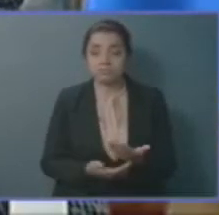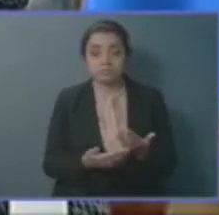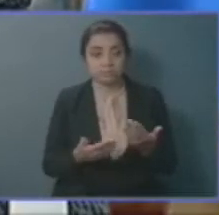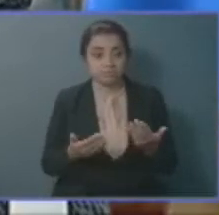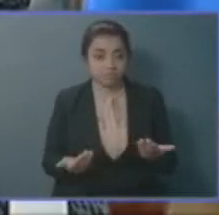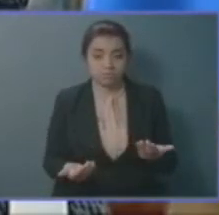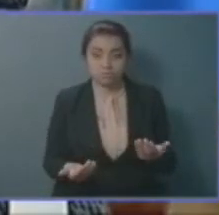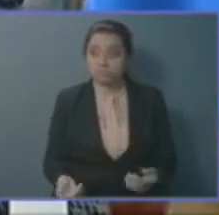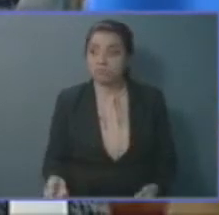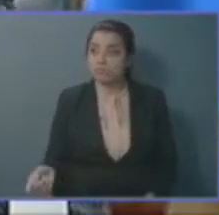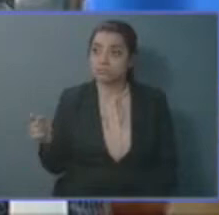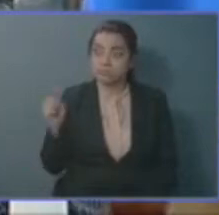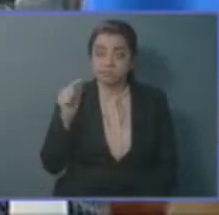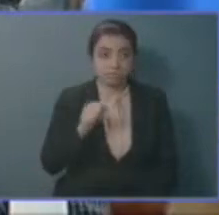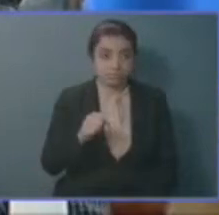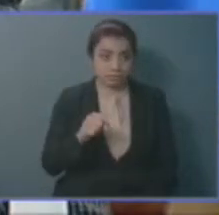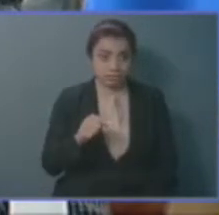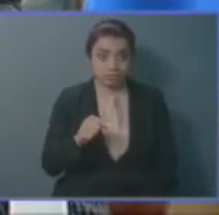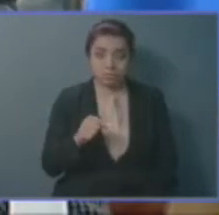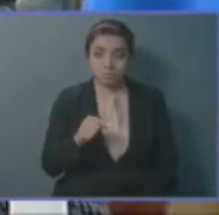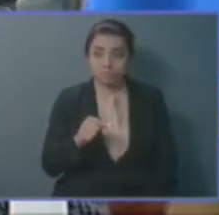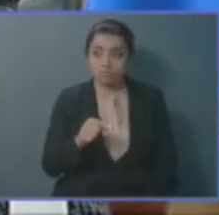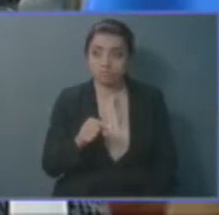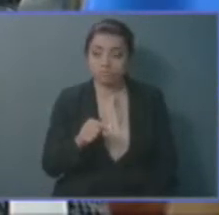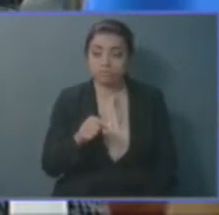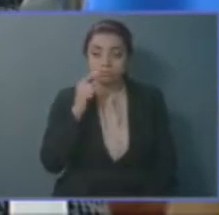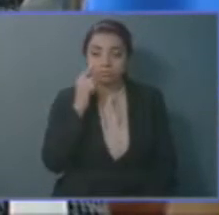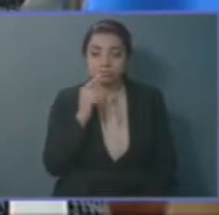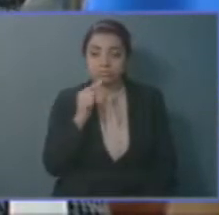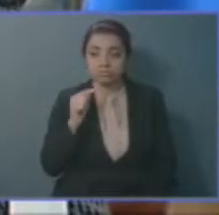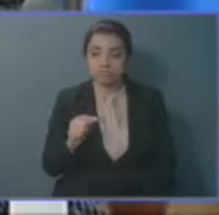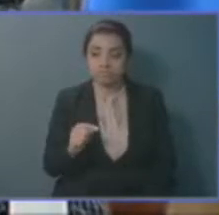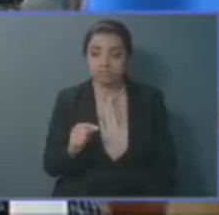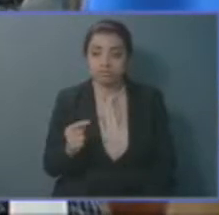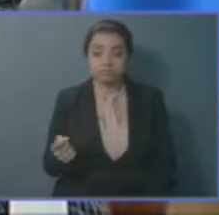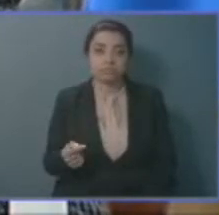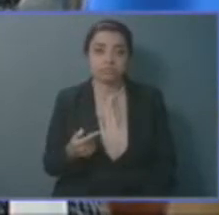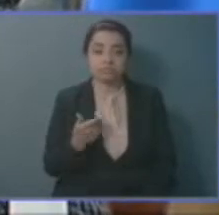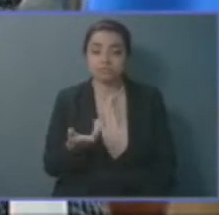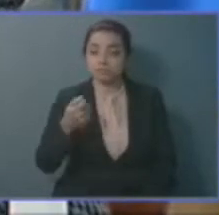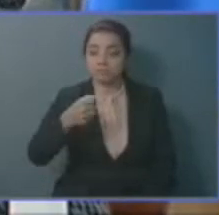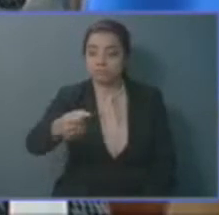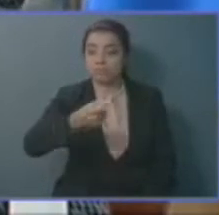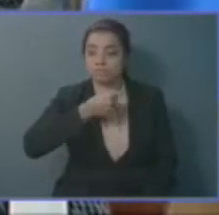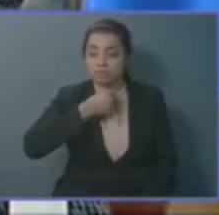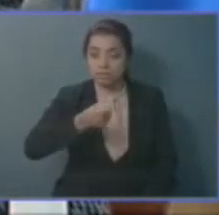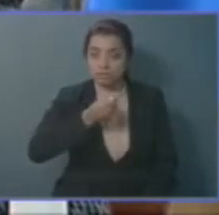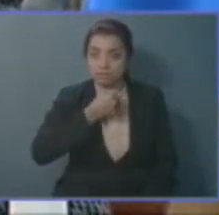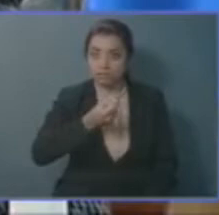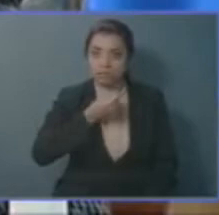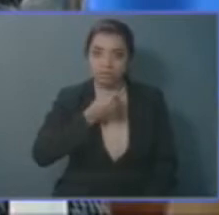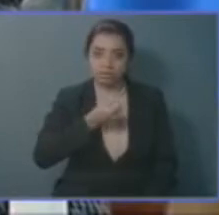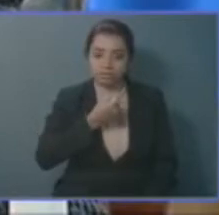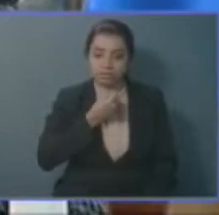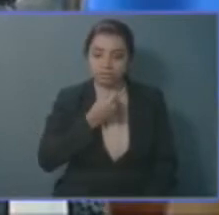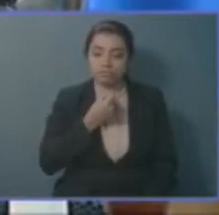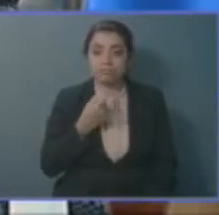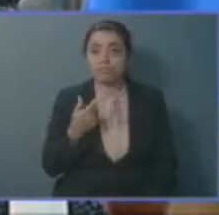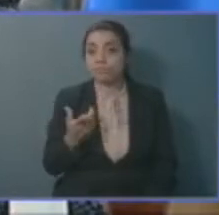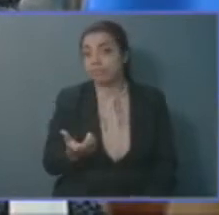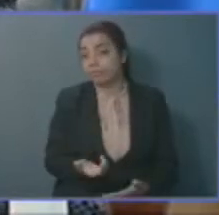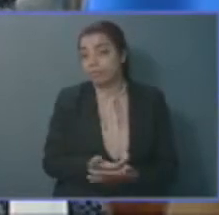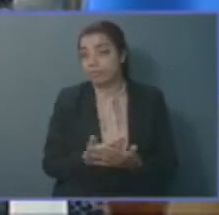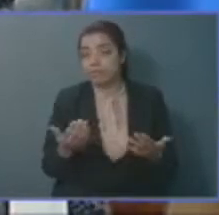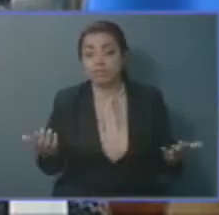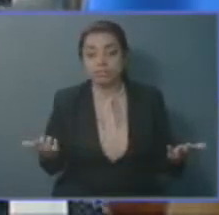del INCAE, y nos proporcionaron muchísima información que sirvió como